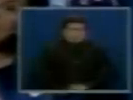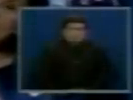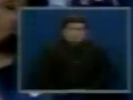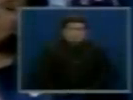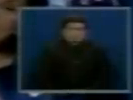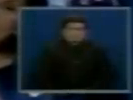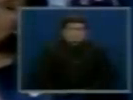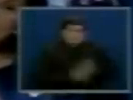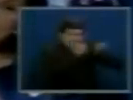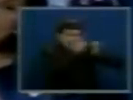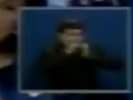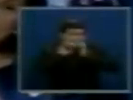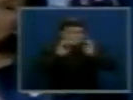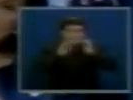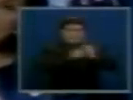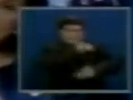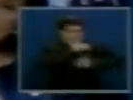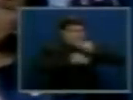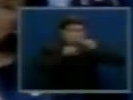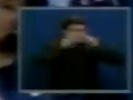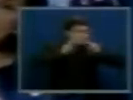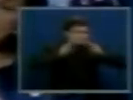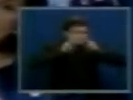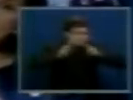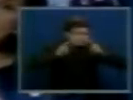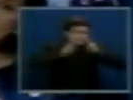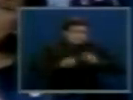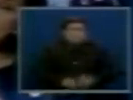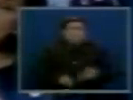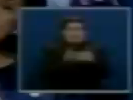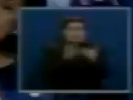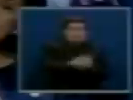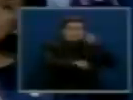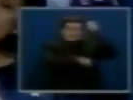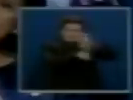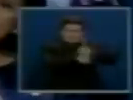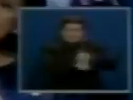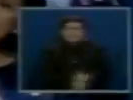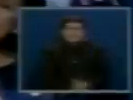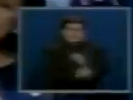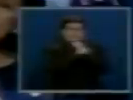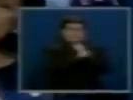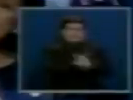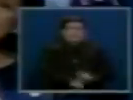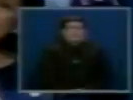Esta estrategia se encuentra en proceso de revisión para replantearla y asegurar la creación